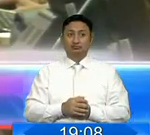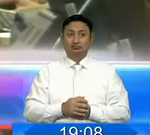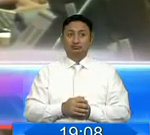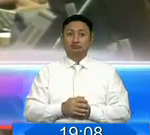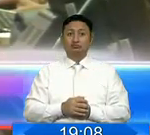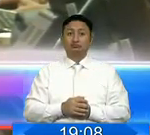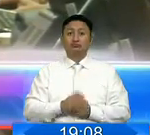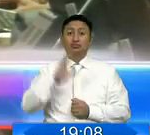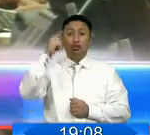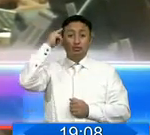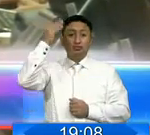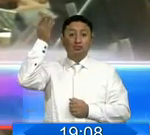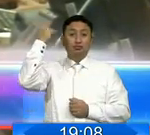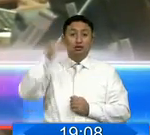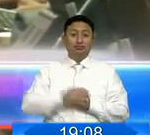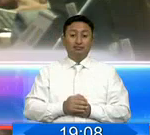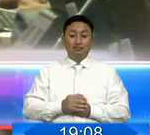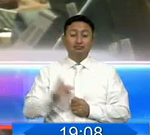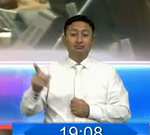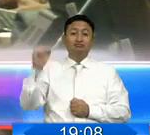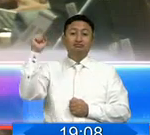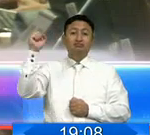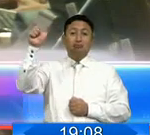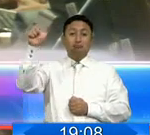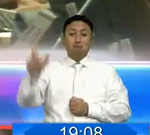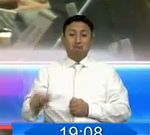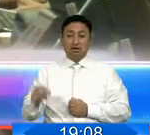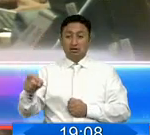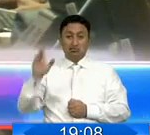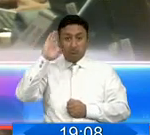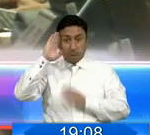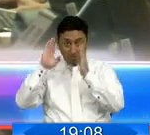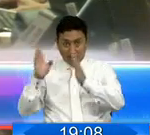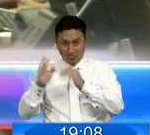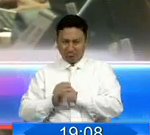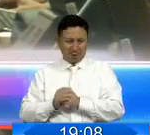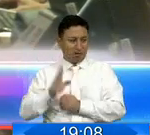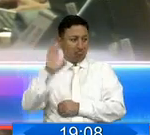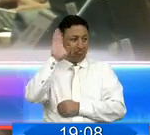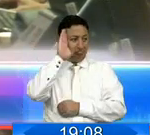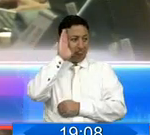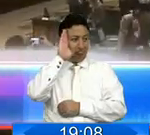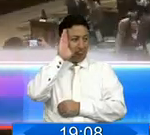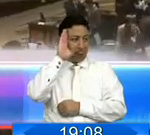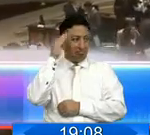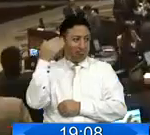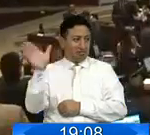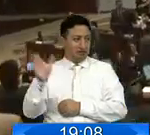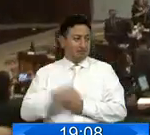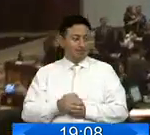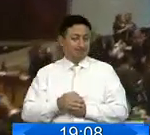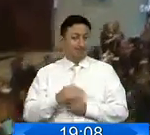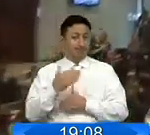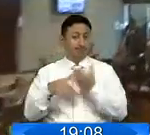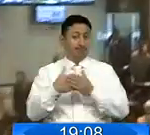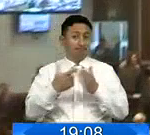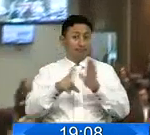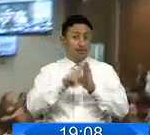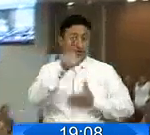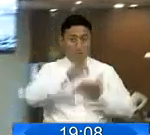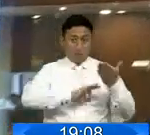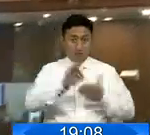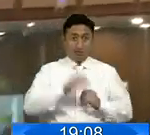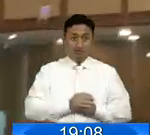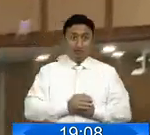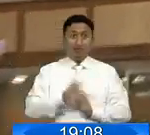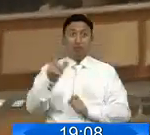un lado en los derechos y en las necesidades de los maestros jubilados. Tras la aprobación, el